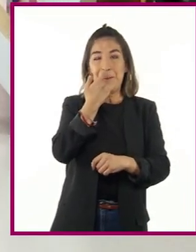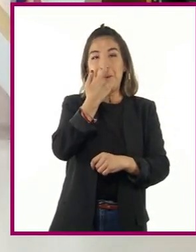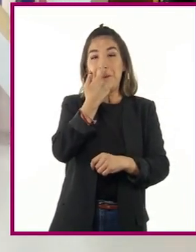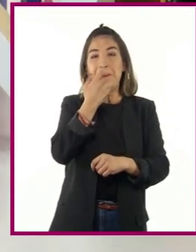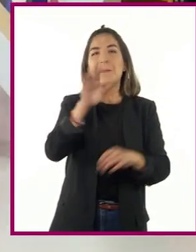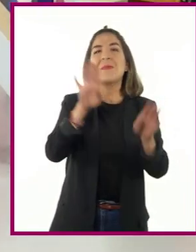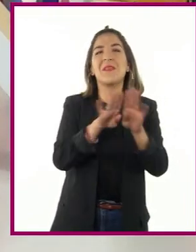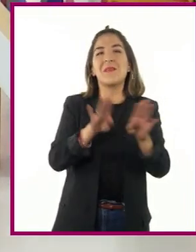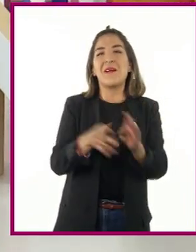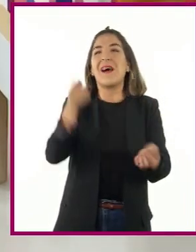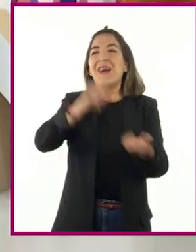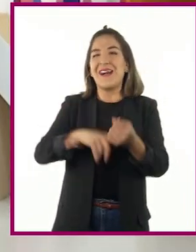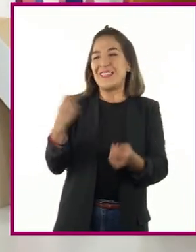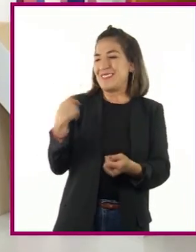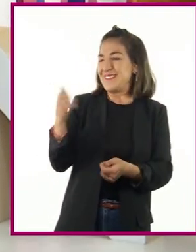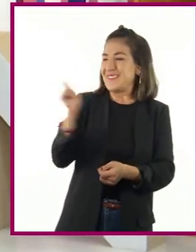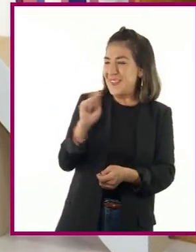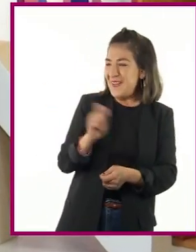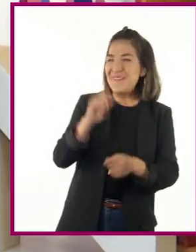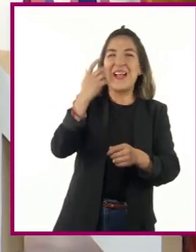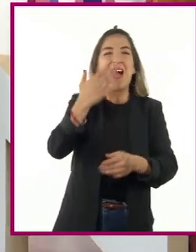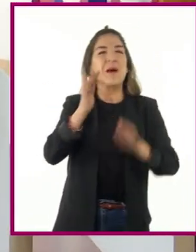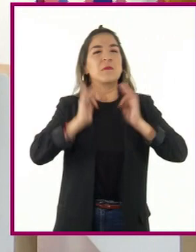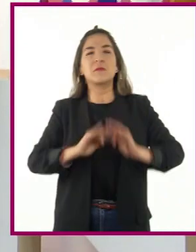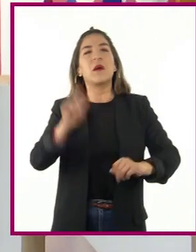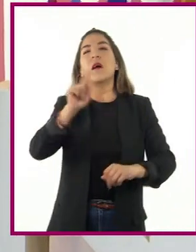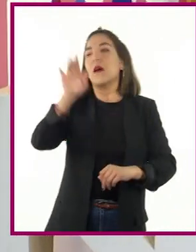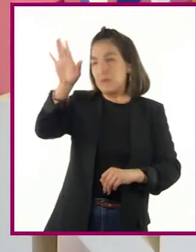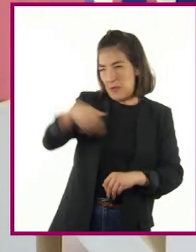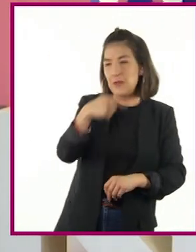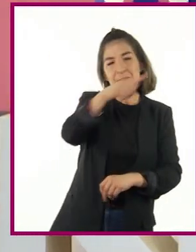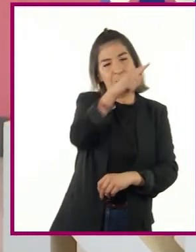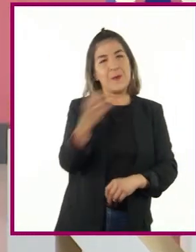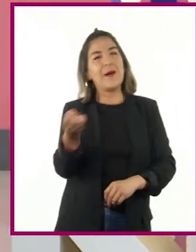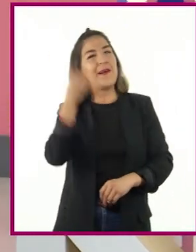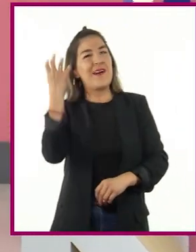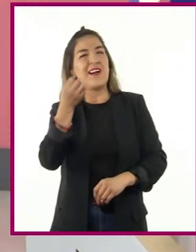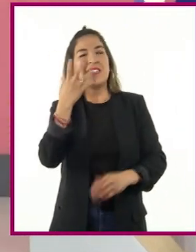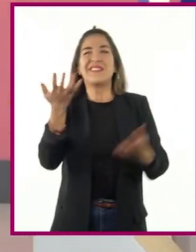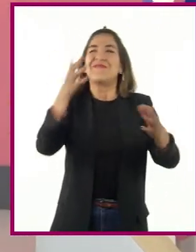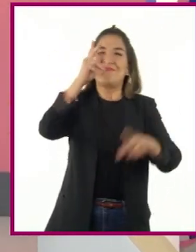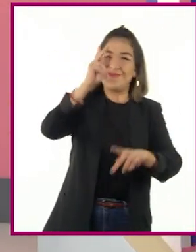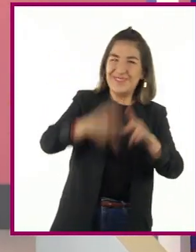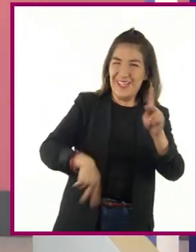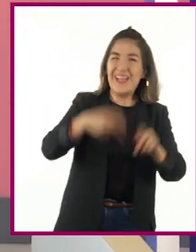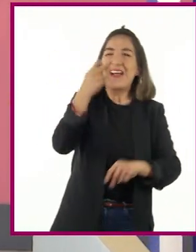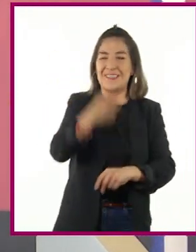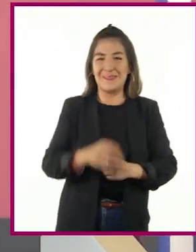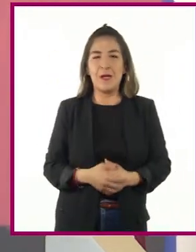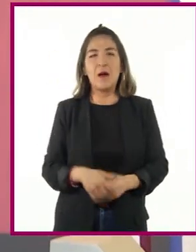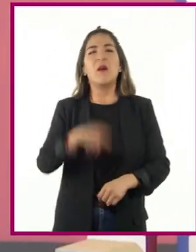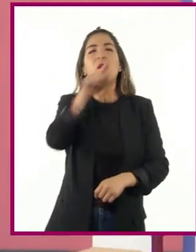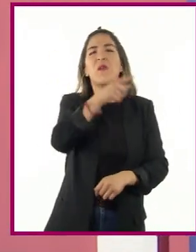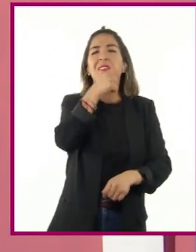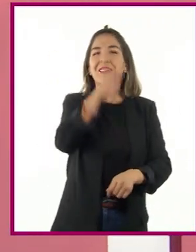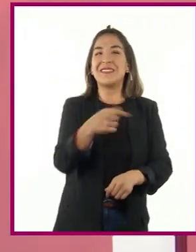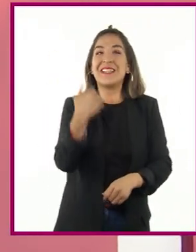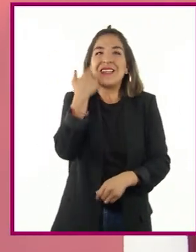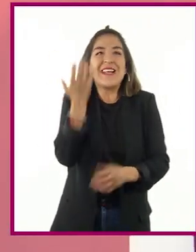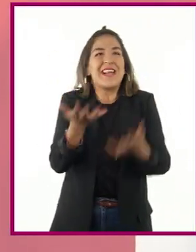podía estar a gusto con sus novias porque lo llamaban a declamar. Y me llamó la atención que dijera que quería ser